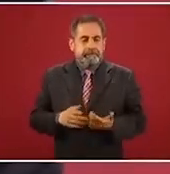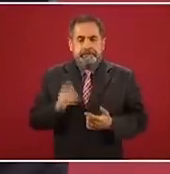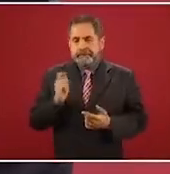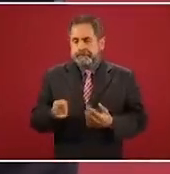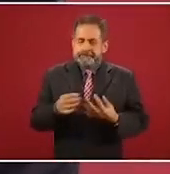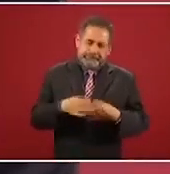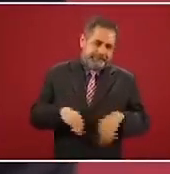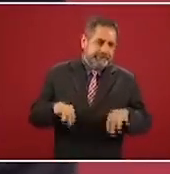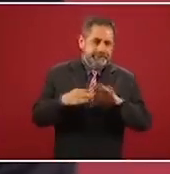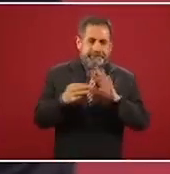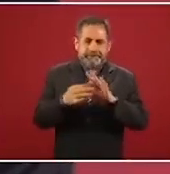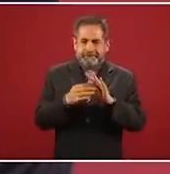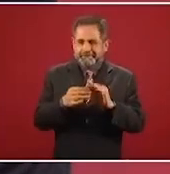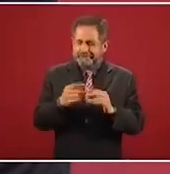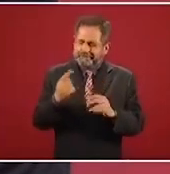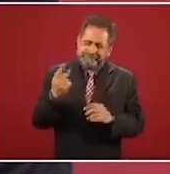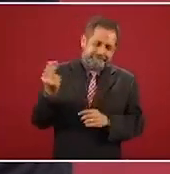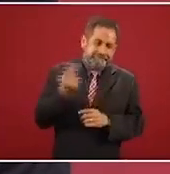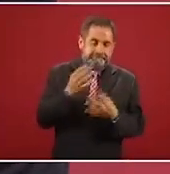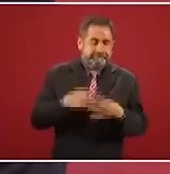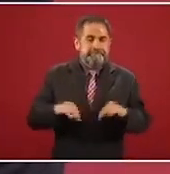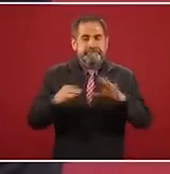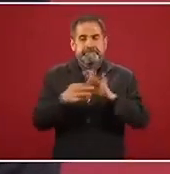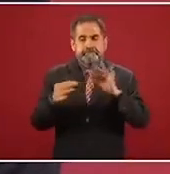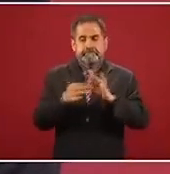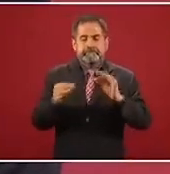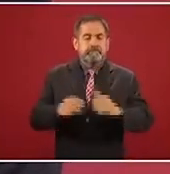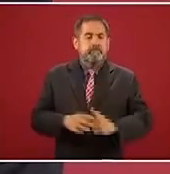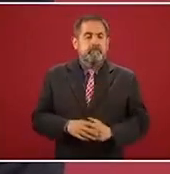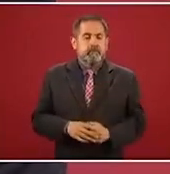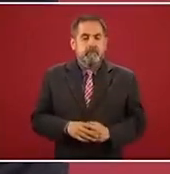algo fundamental.